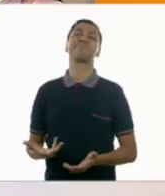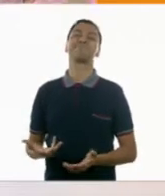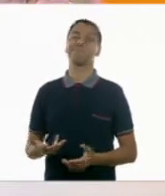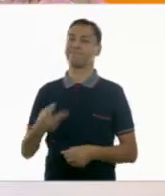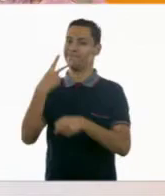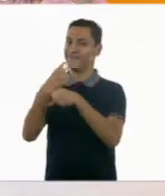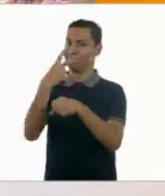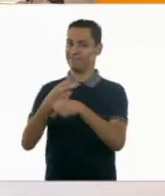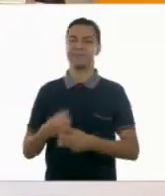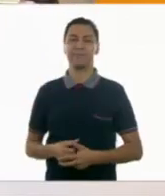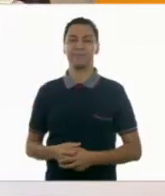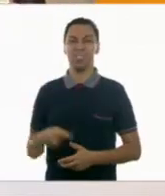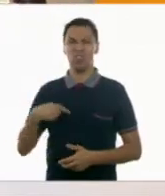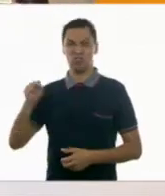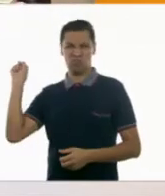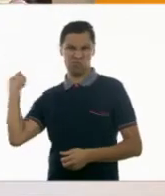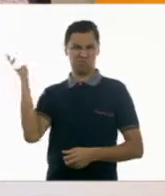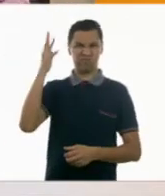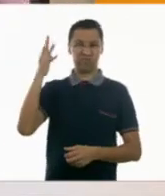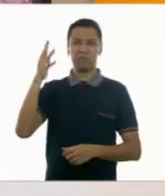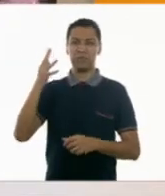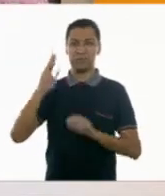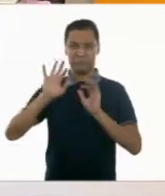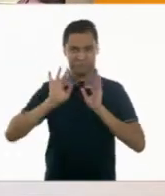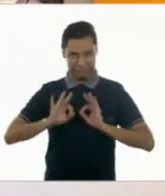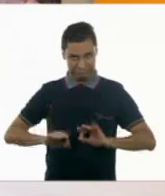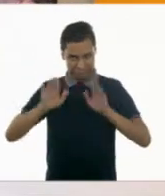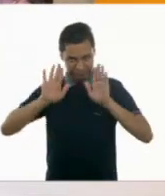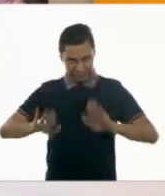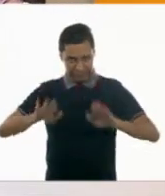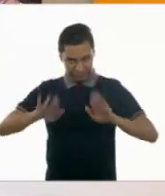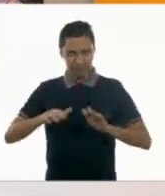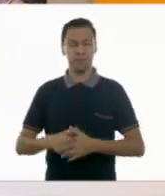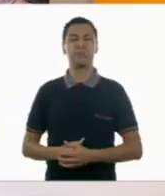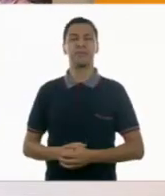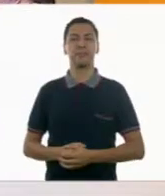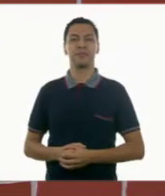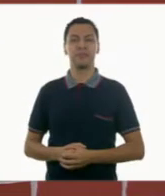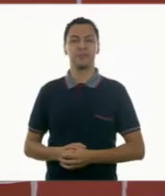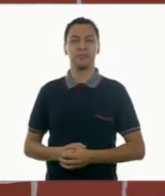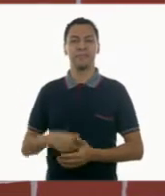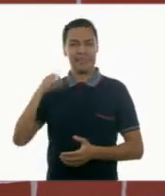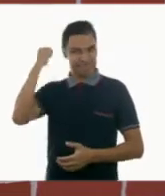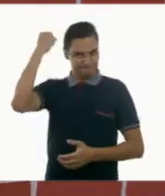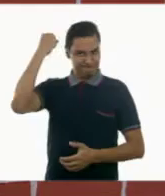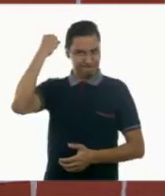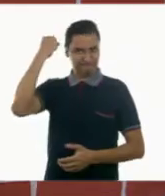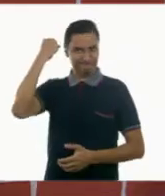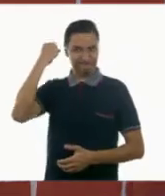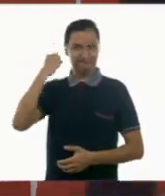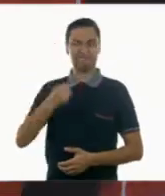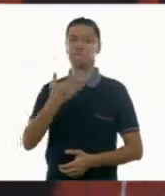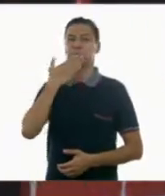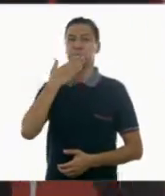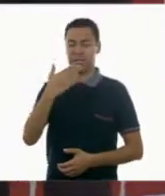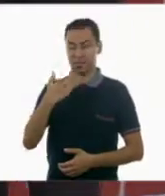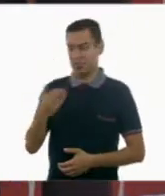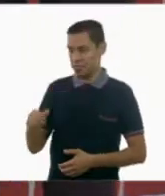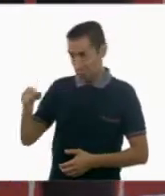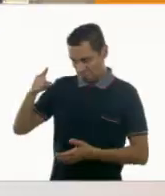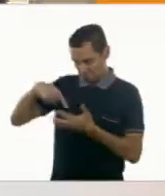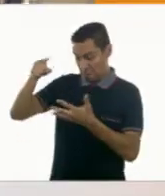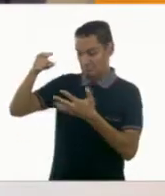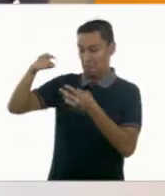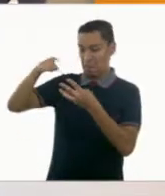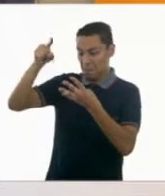Segundo intento. Es que tengo mucha fuerza. Sí. Mide tu fuerza, Ale. ¡Sí! Excelente. 4 puntos, Ale.